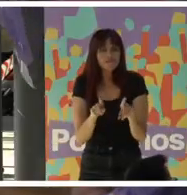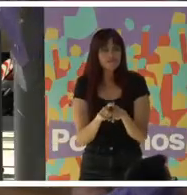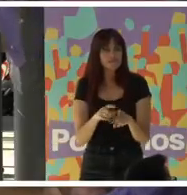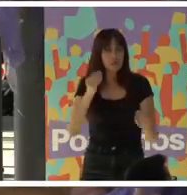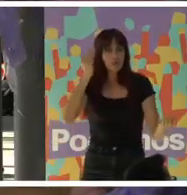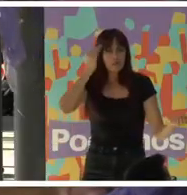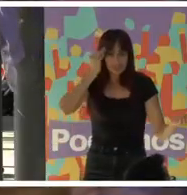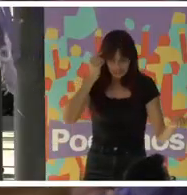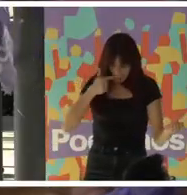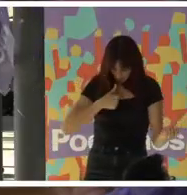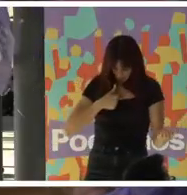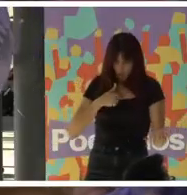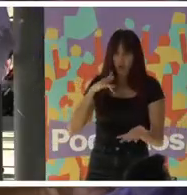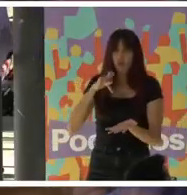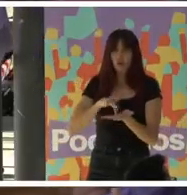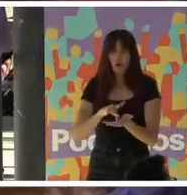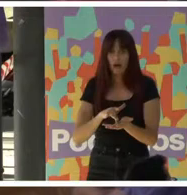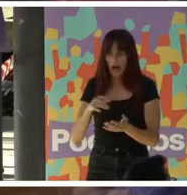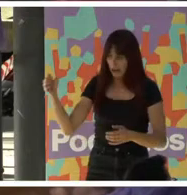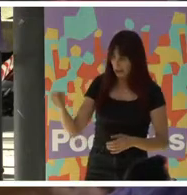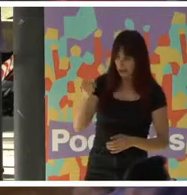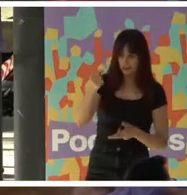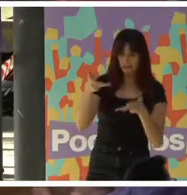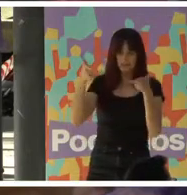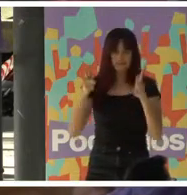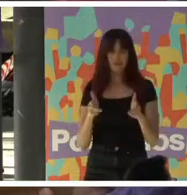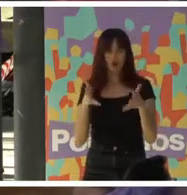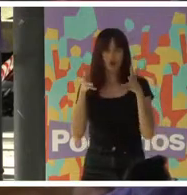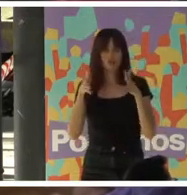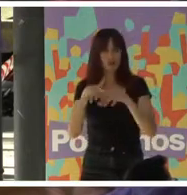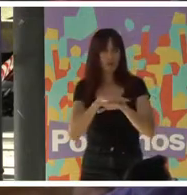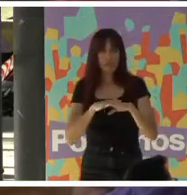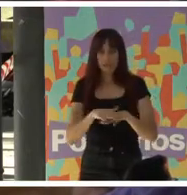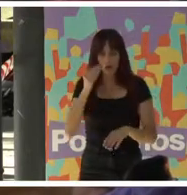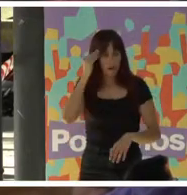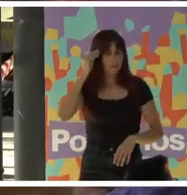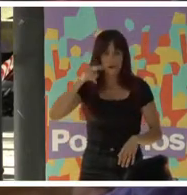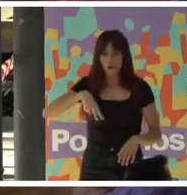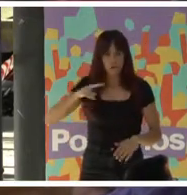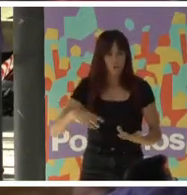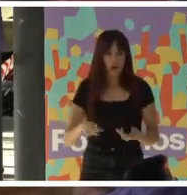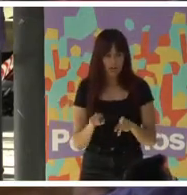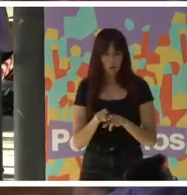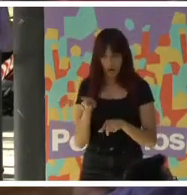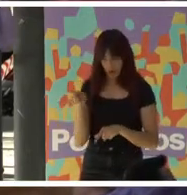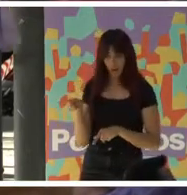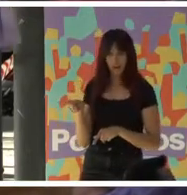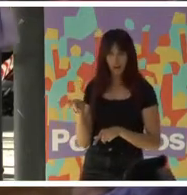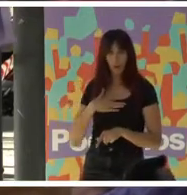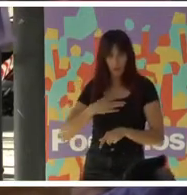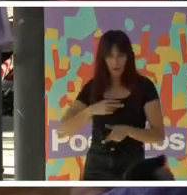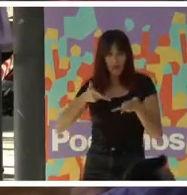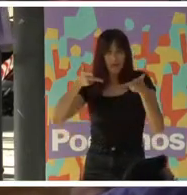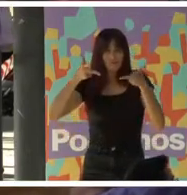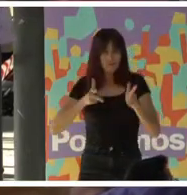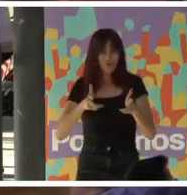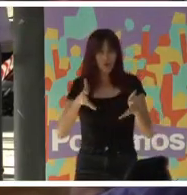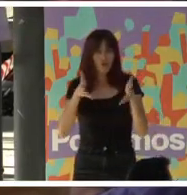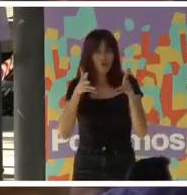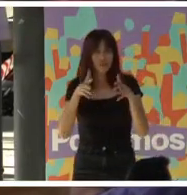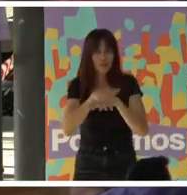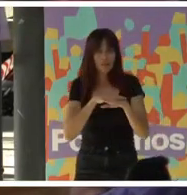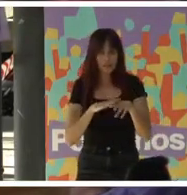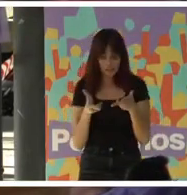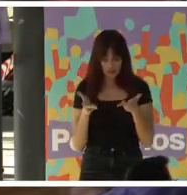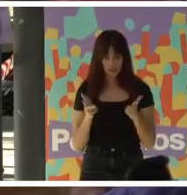hubiera pensado que una de las suyas se iba a sentar en un consejo de ministros, y mucho menos que una de las suyas se iba a sentar en un consejo de